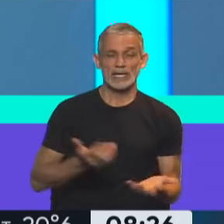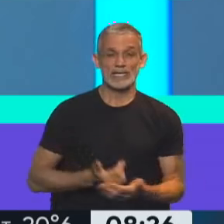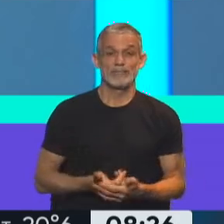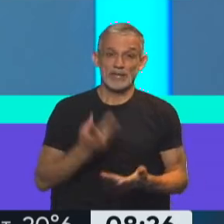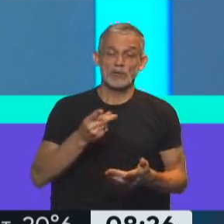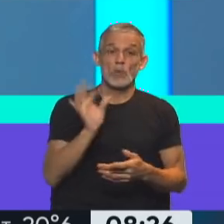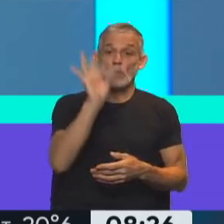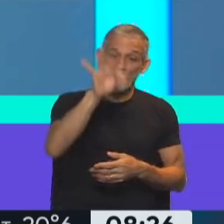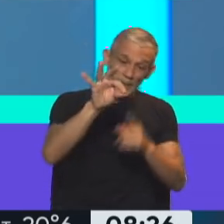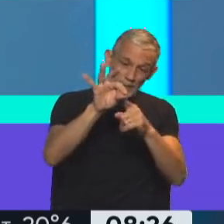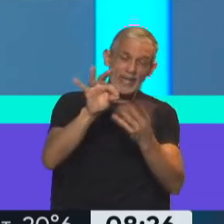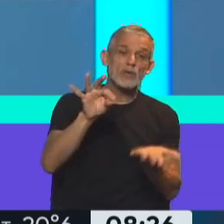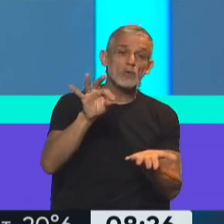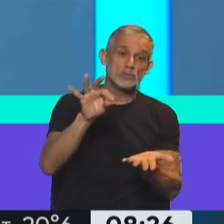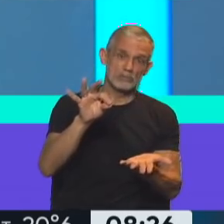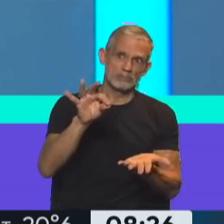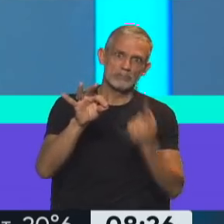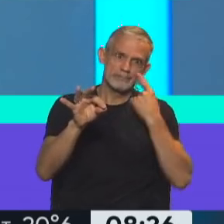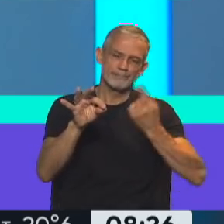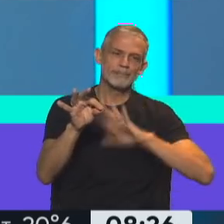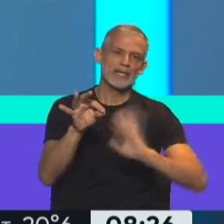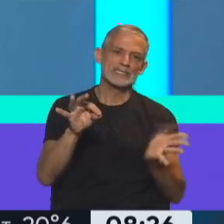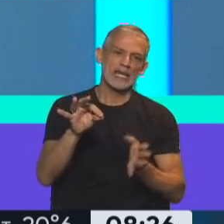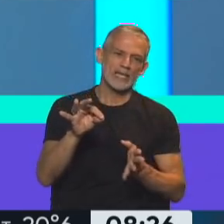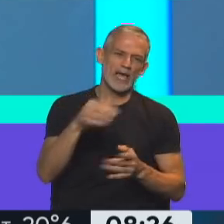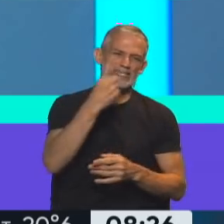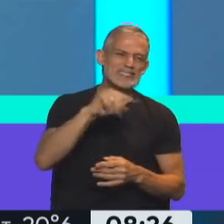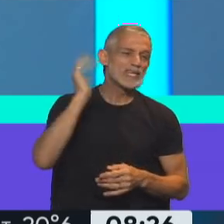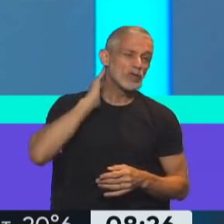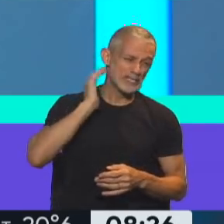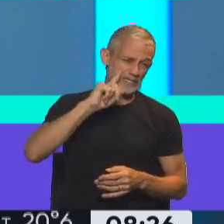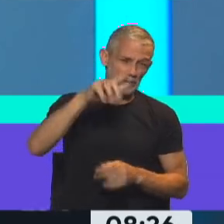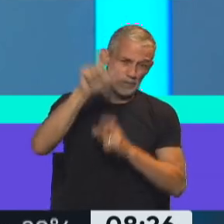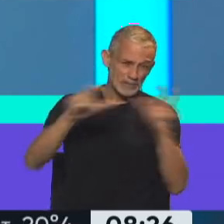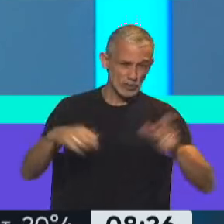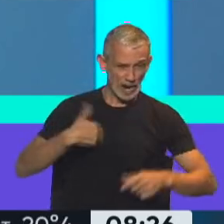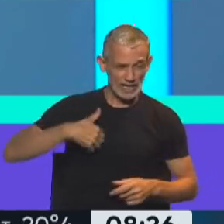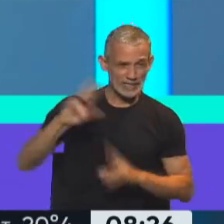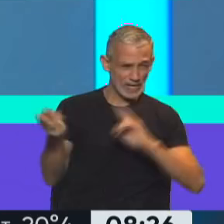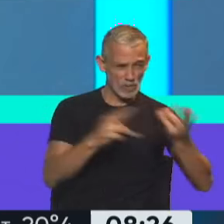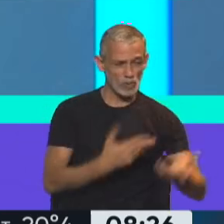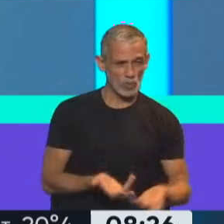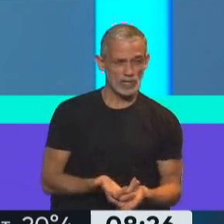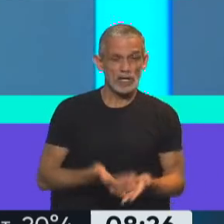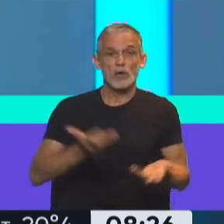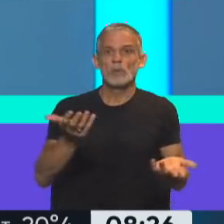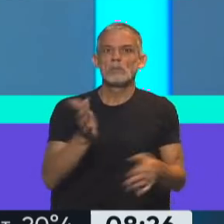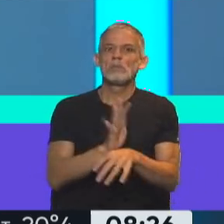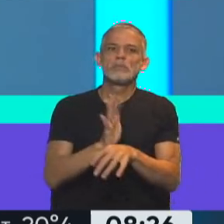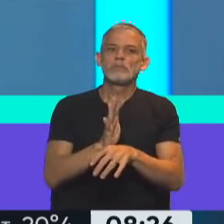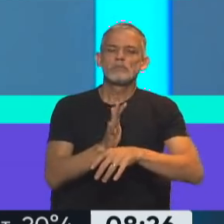un virus que, como vimos, ya ha llevado más de 116.000 muertos en la Argentina, ¿no? Como si hubiéramos tenido una